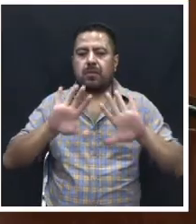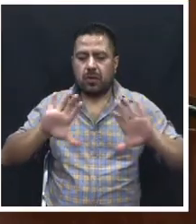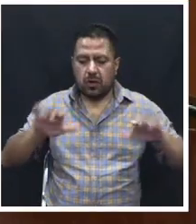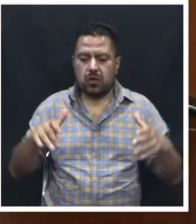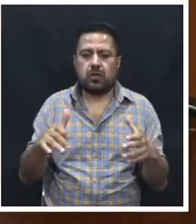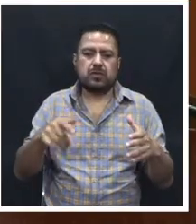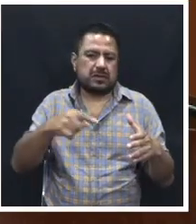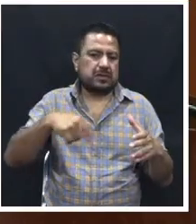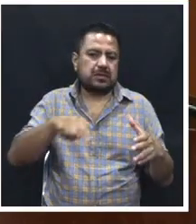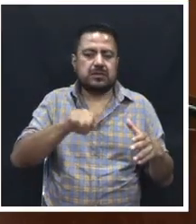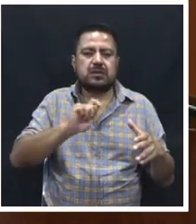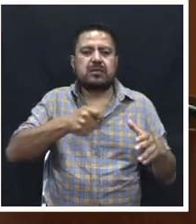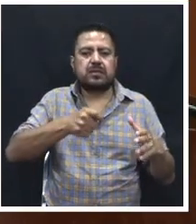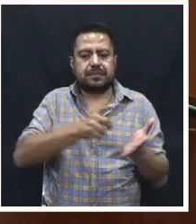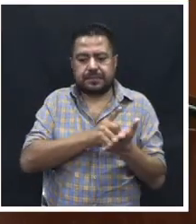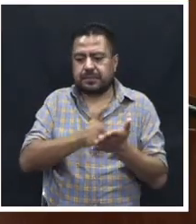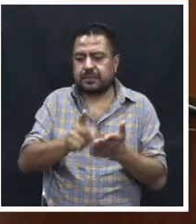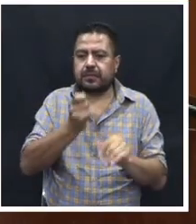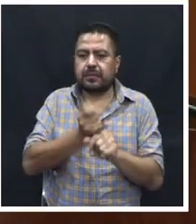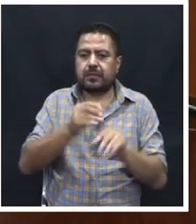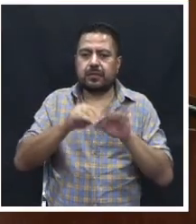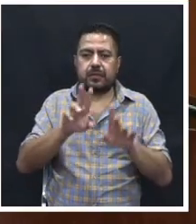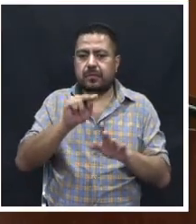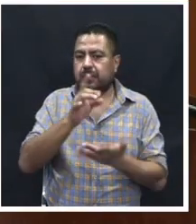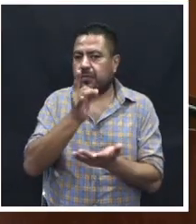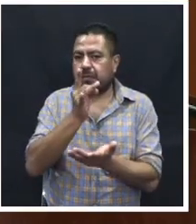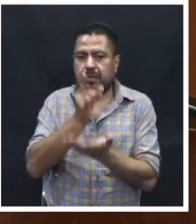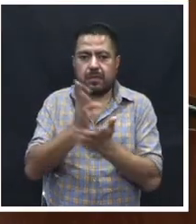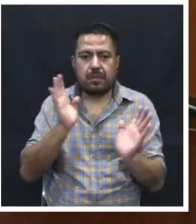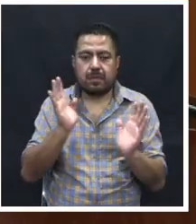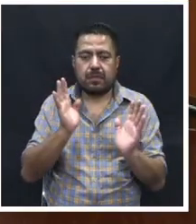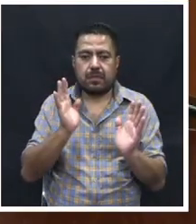Y que es el derecho a la información no